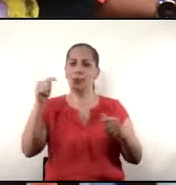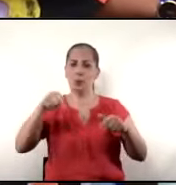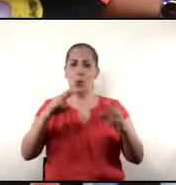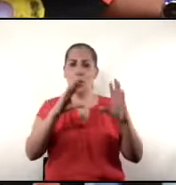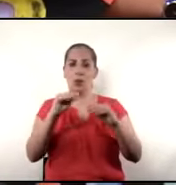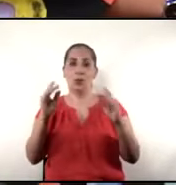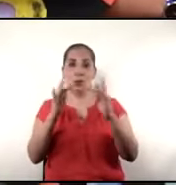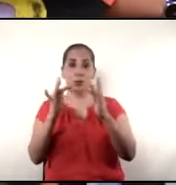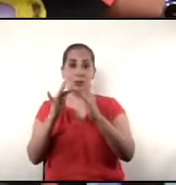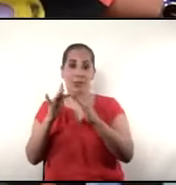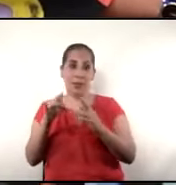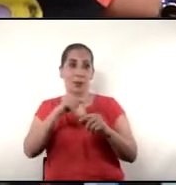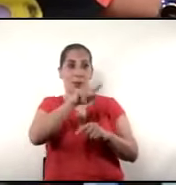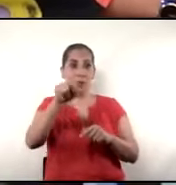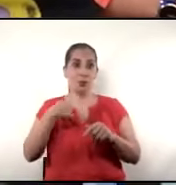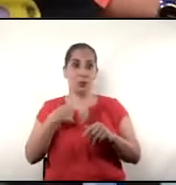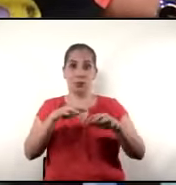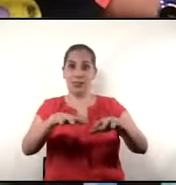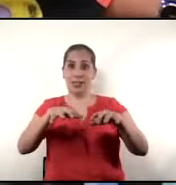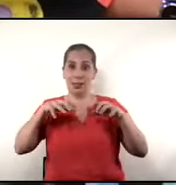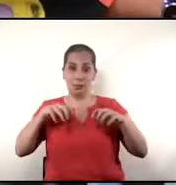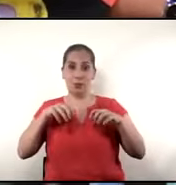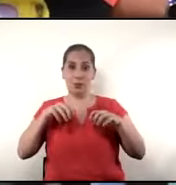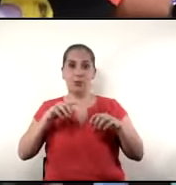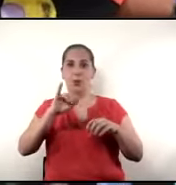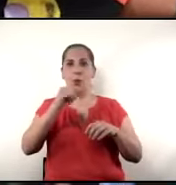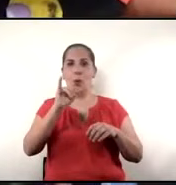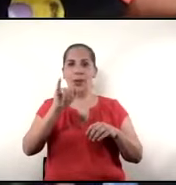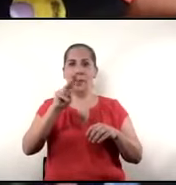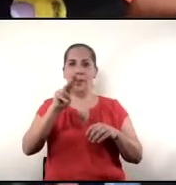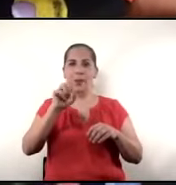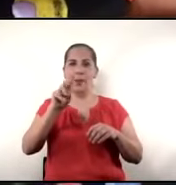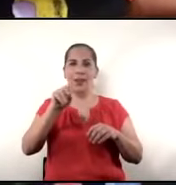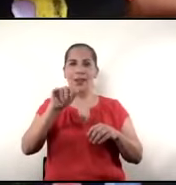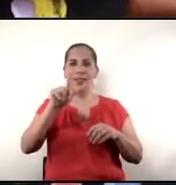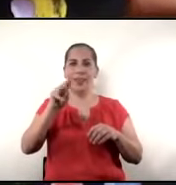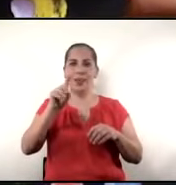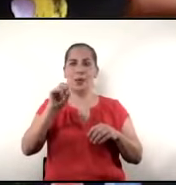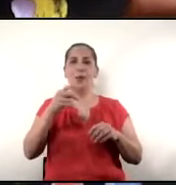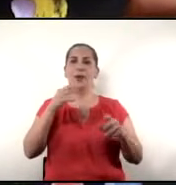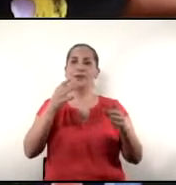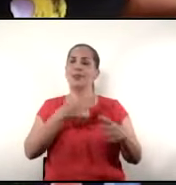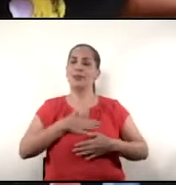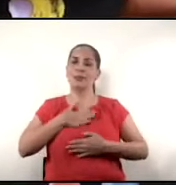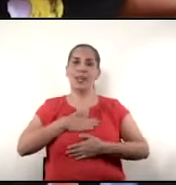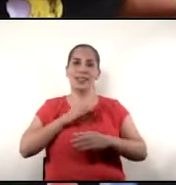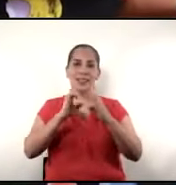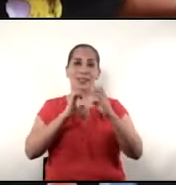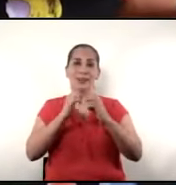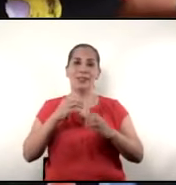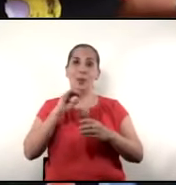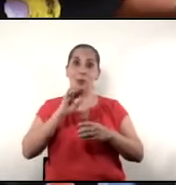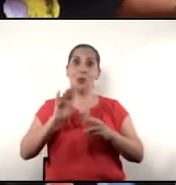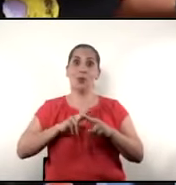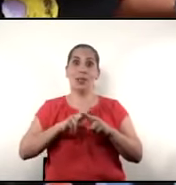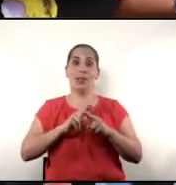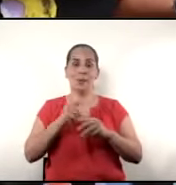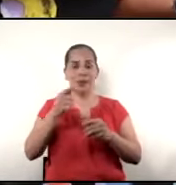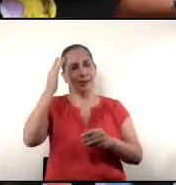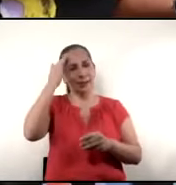igual que nosotros, tanto aquí en el auditorio Jorge Manuel Dengo, disfrutaran de esta entrevista y ha sido de gran utilidad para que puedan tener un voto